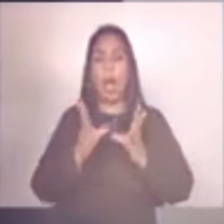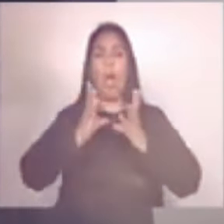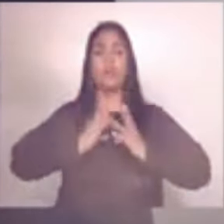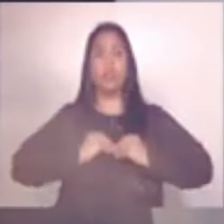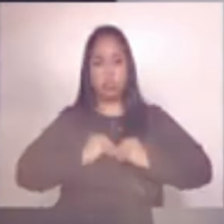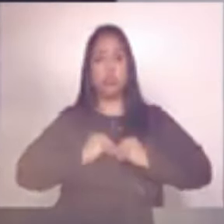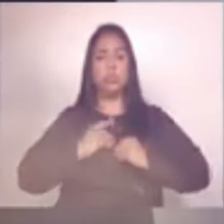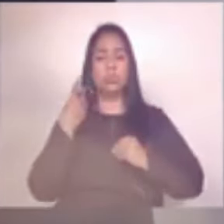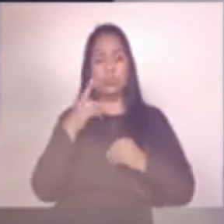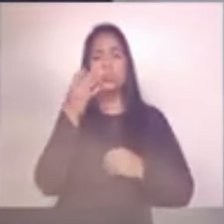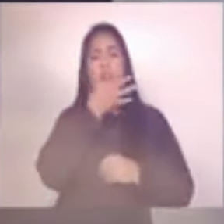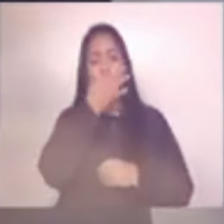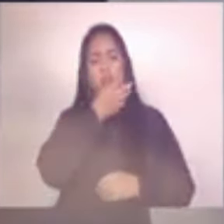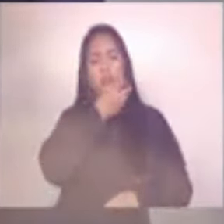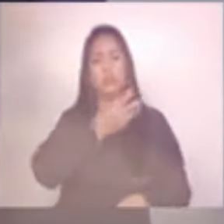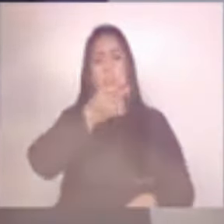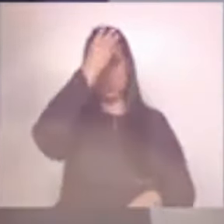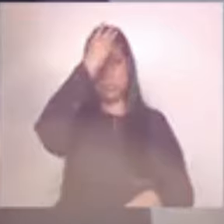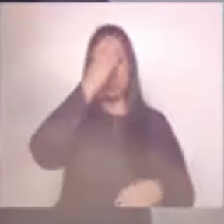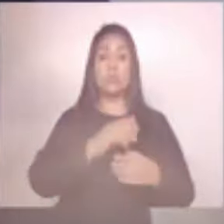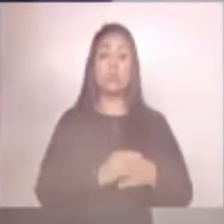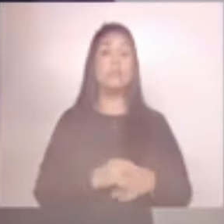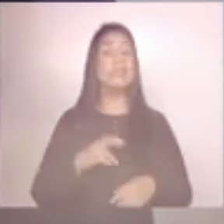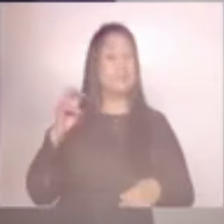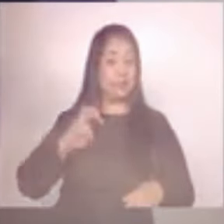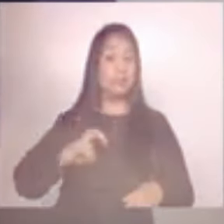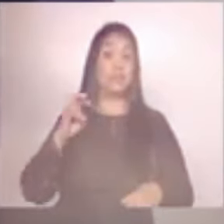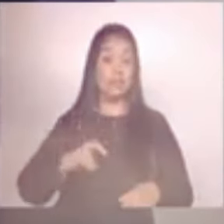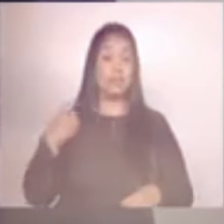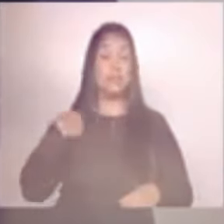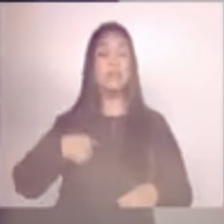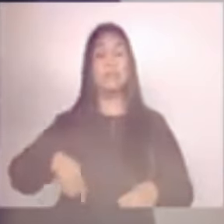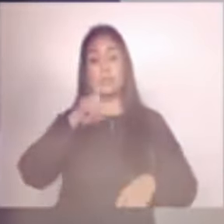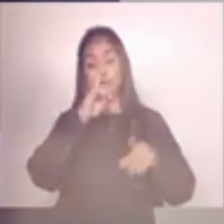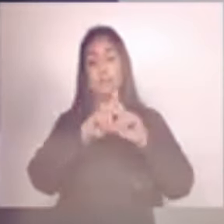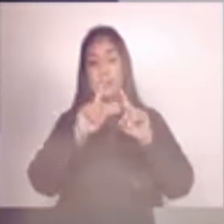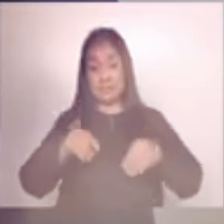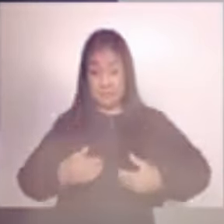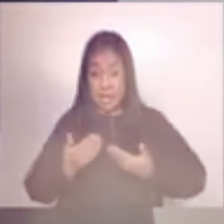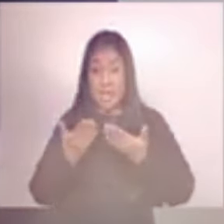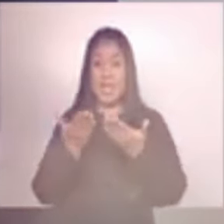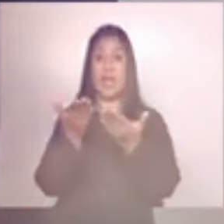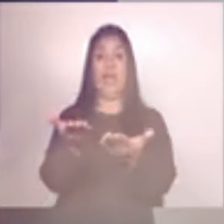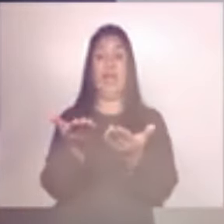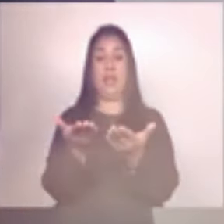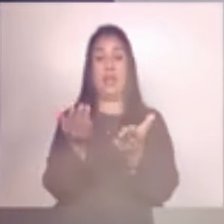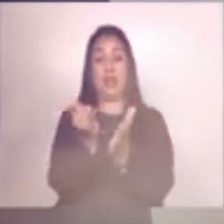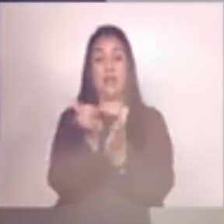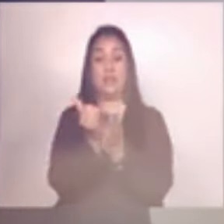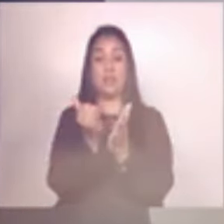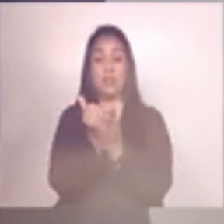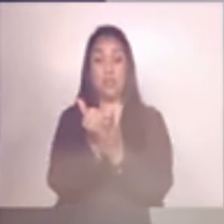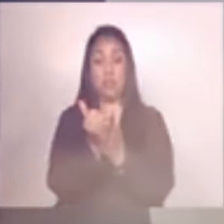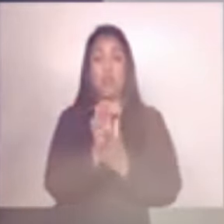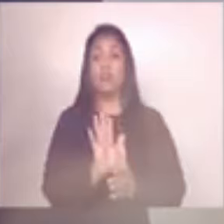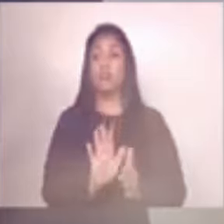las mujeres indígenas. Era necesario, en consecuencia, devolverle a esta institución a quienes